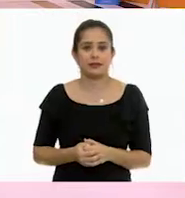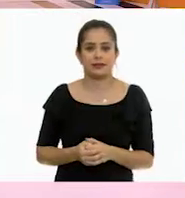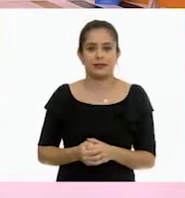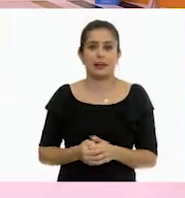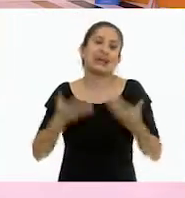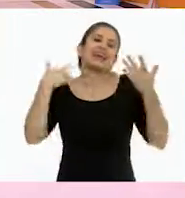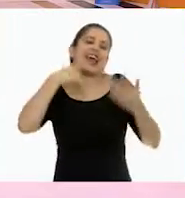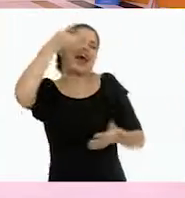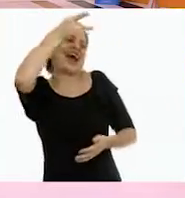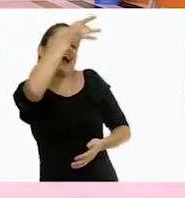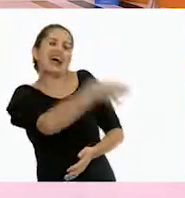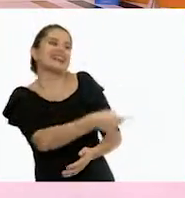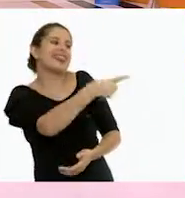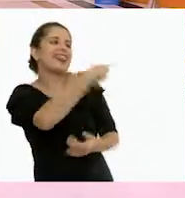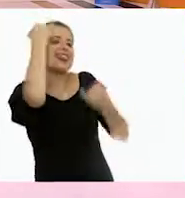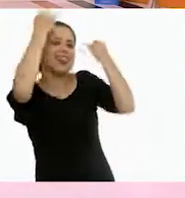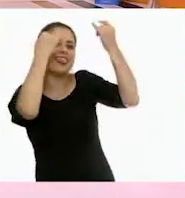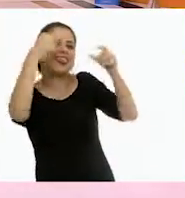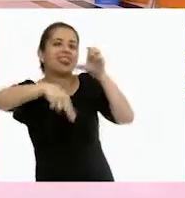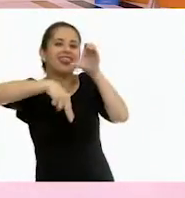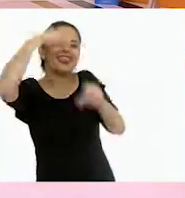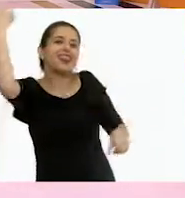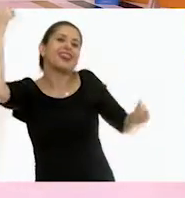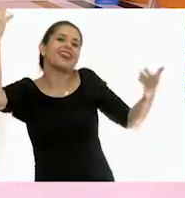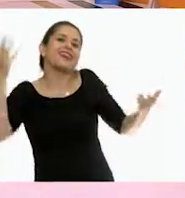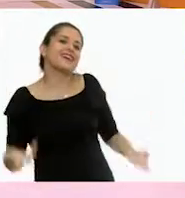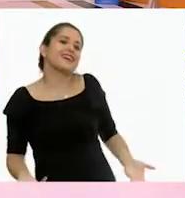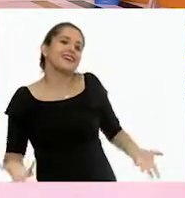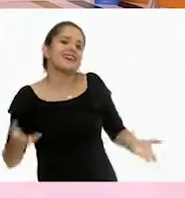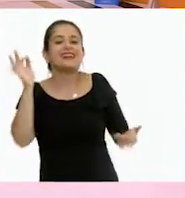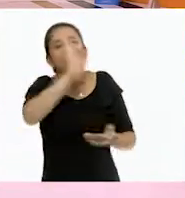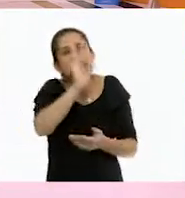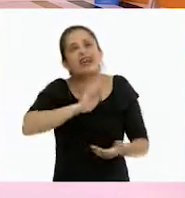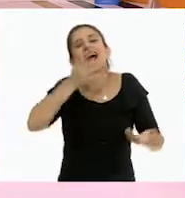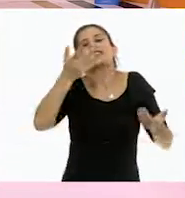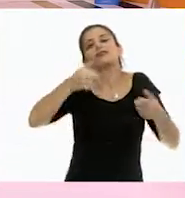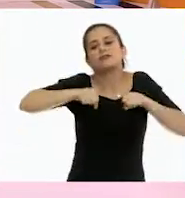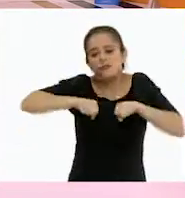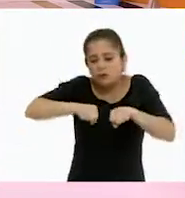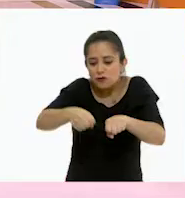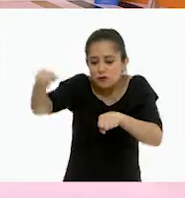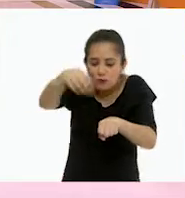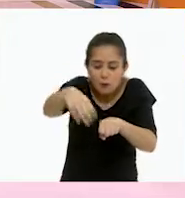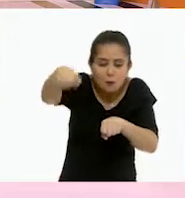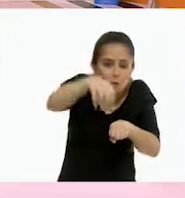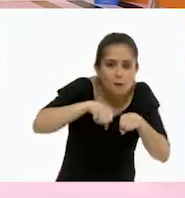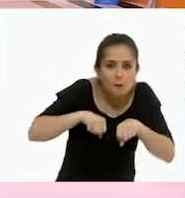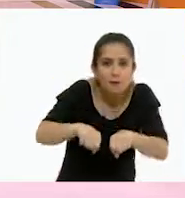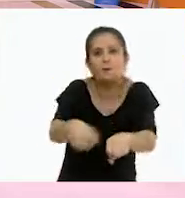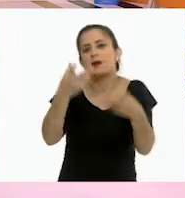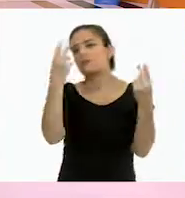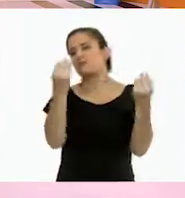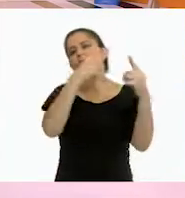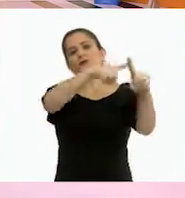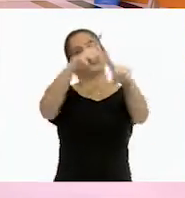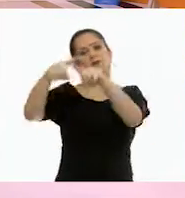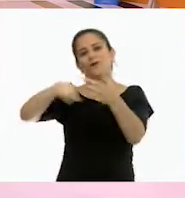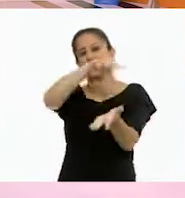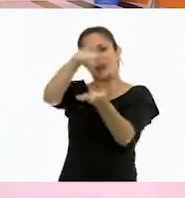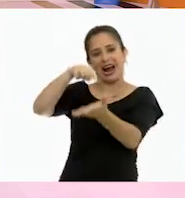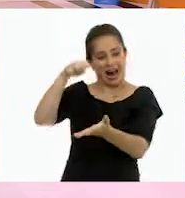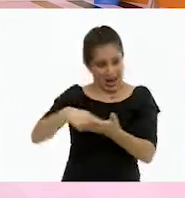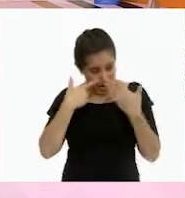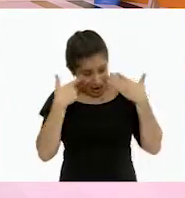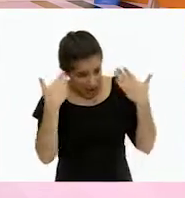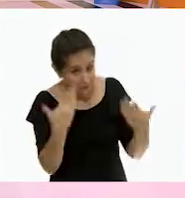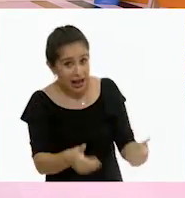¡Ya te gané! Te gané, podría haber sido el súper, bueno, muchos lugares, pero bien, bien. ¿Te fijas cómo sí